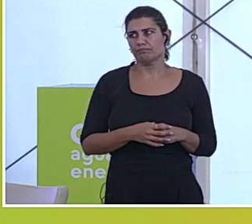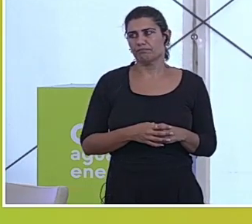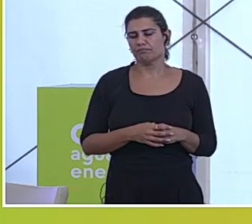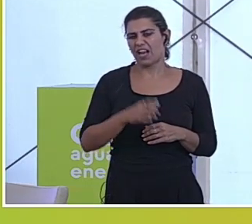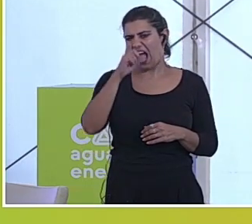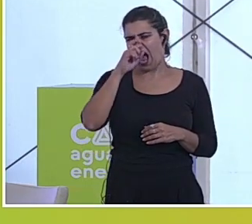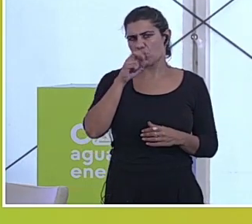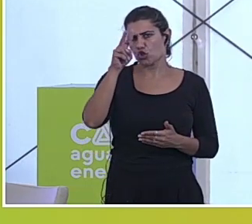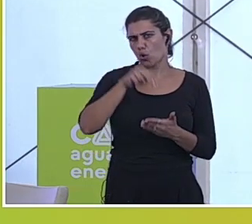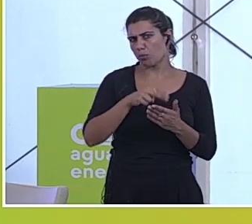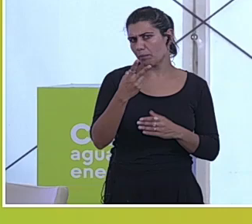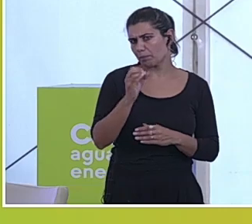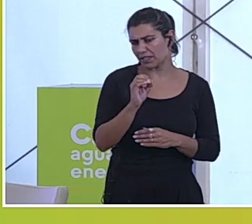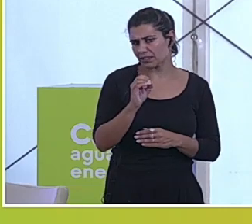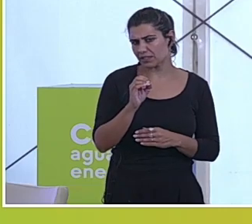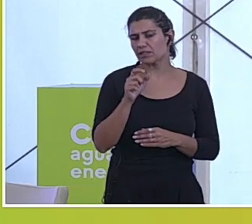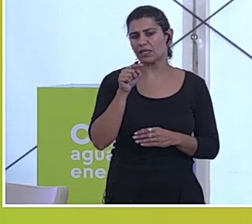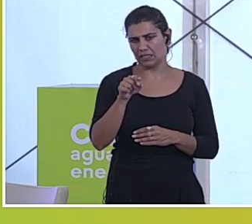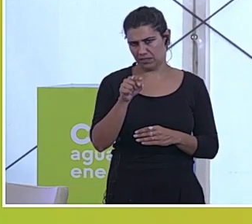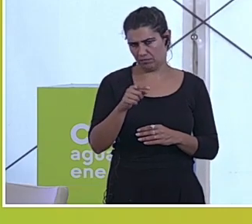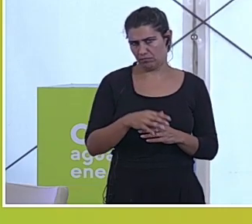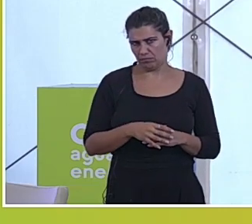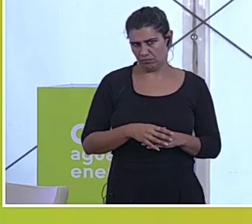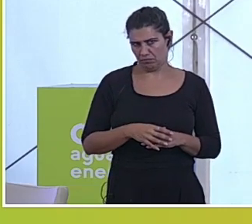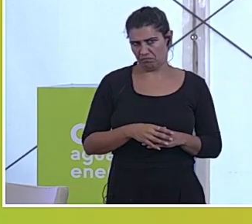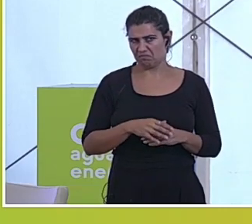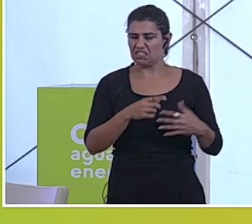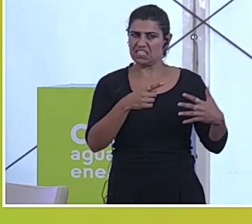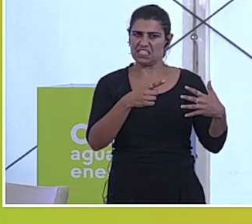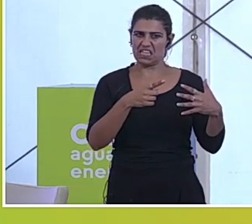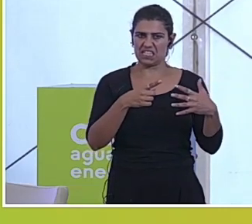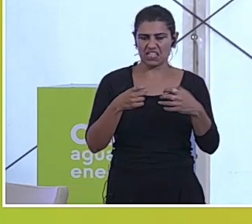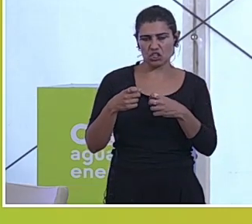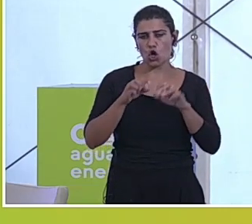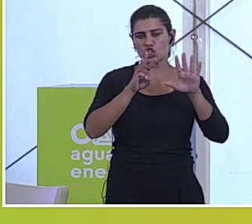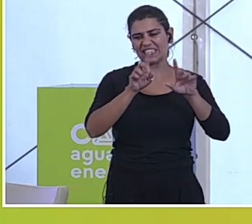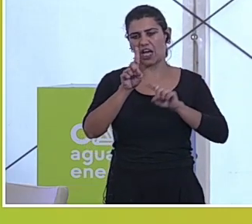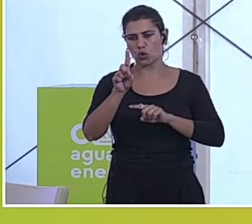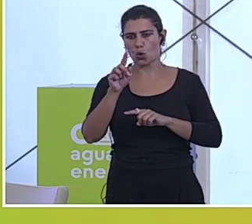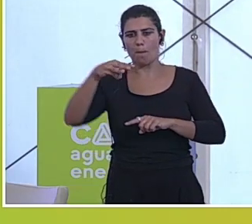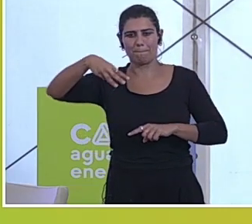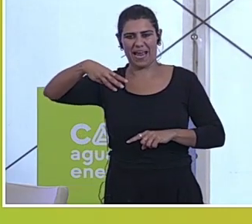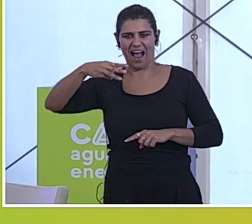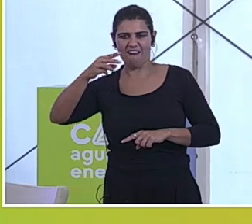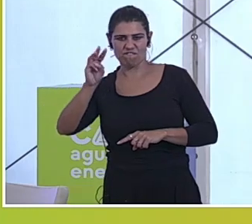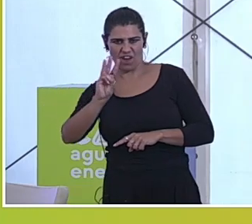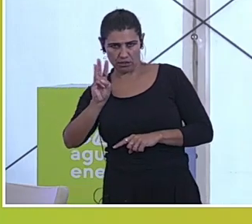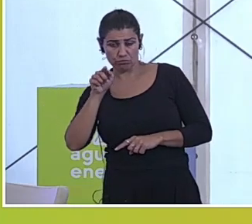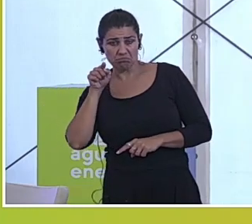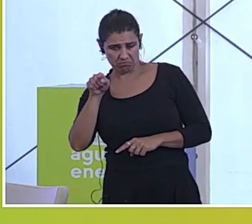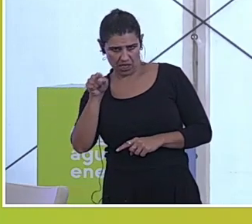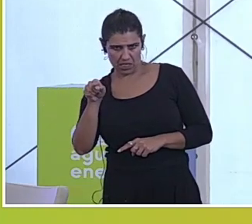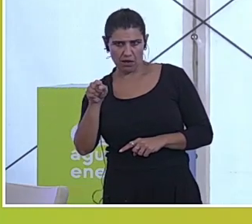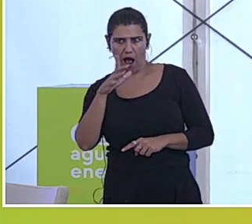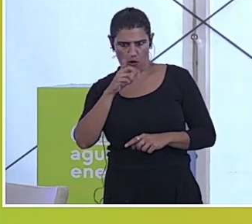el año 2020, que fue el último anuario energético de Canarias, teníamos como 681 megavatios. Esta cifra ha aumentado en los últimos años. Para que se haga una